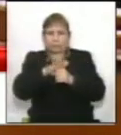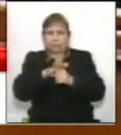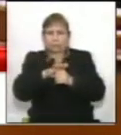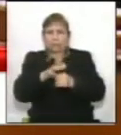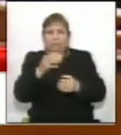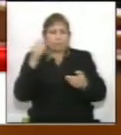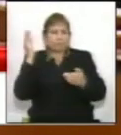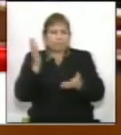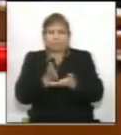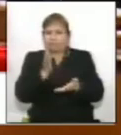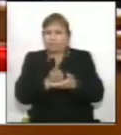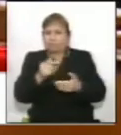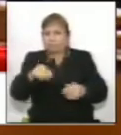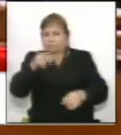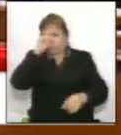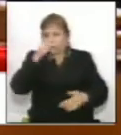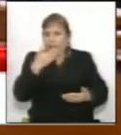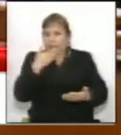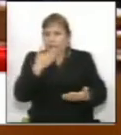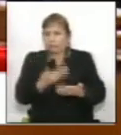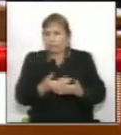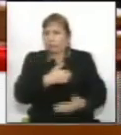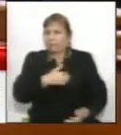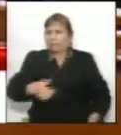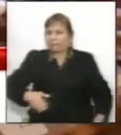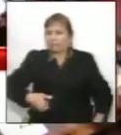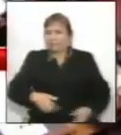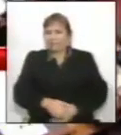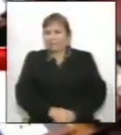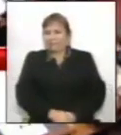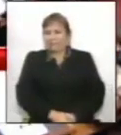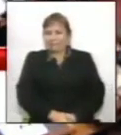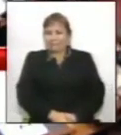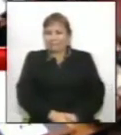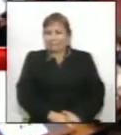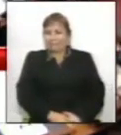está azotando a nuestro país. Muchas gracias, señor presidente. Se le agradece con decir...